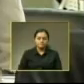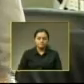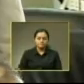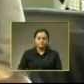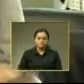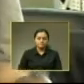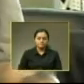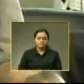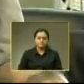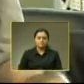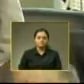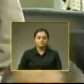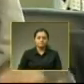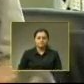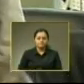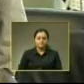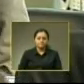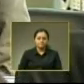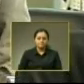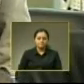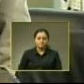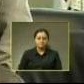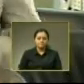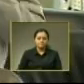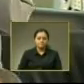Shuksuma na paita chaskipaichi.